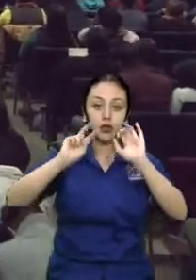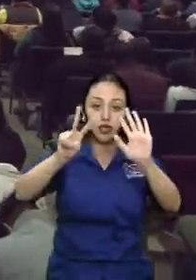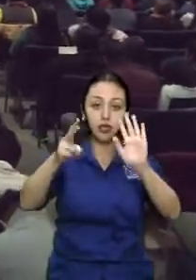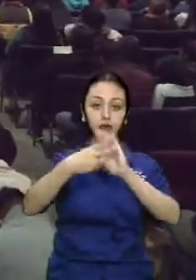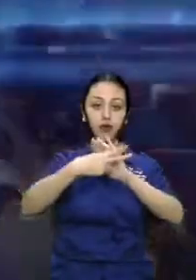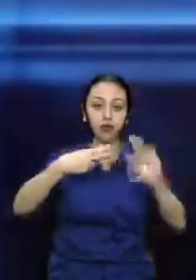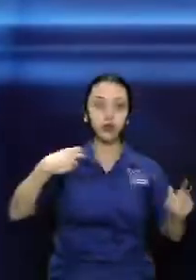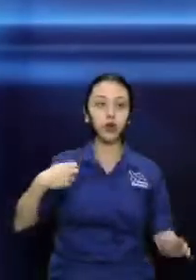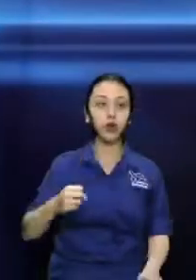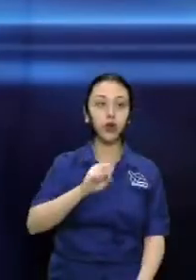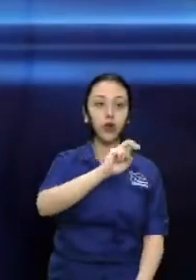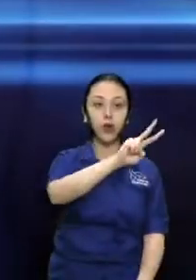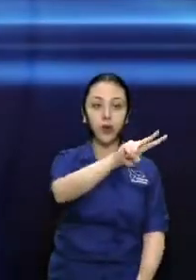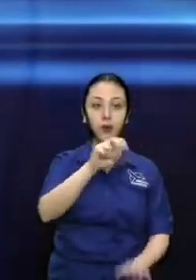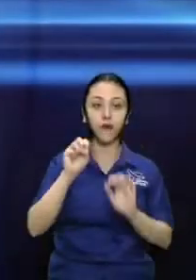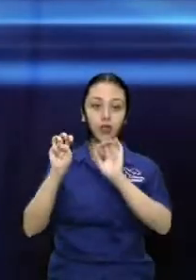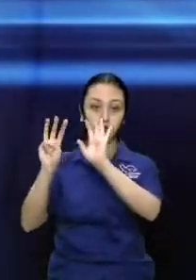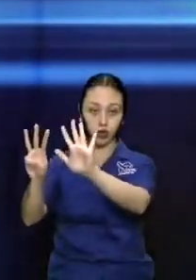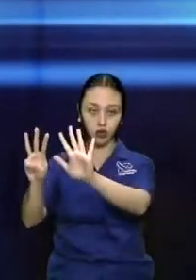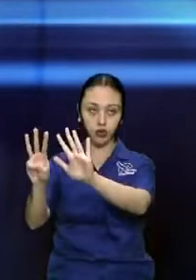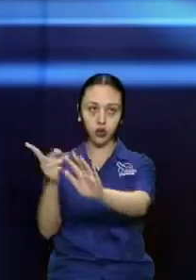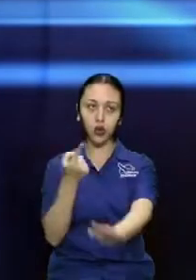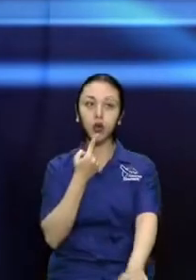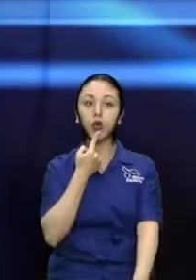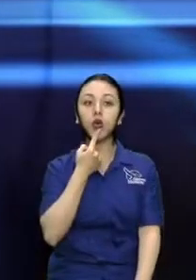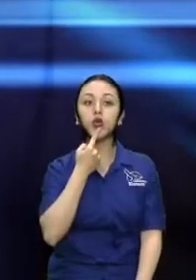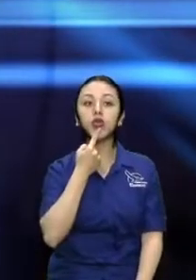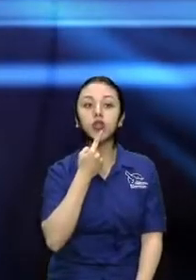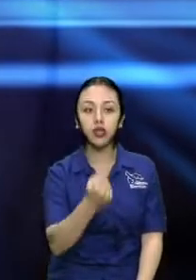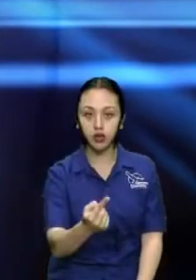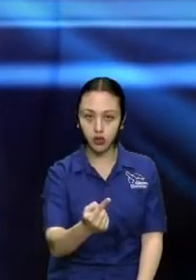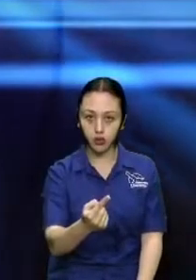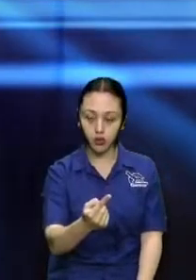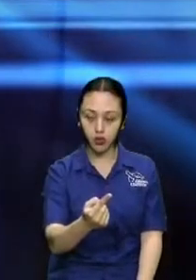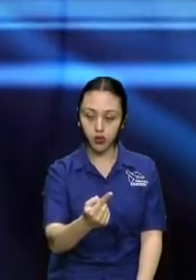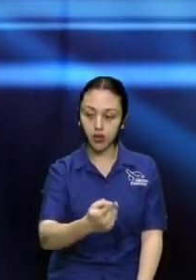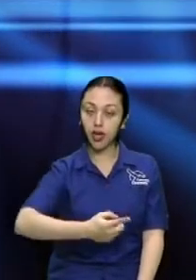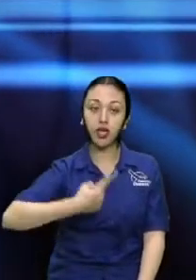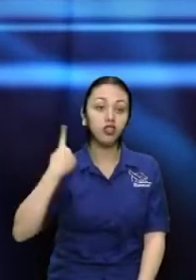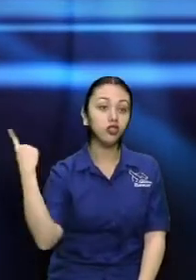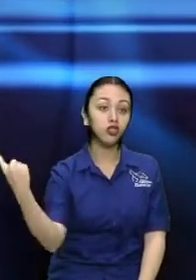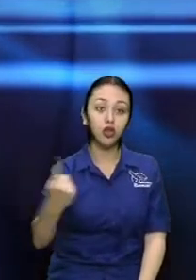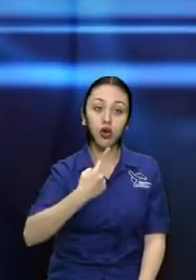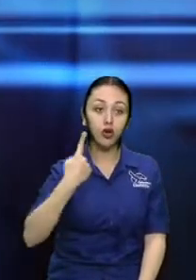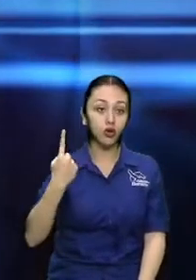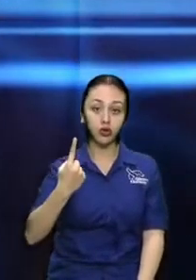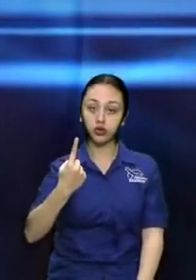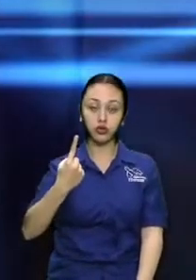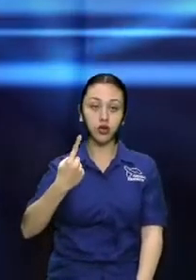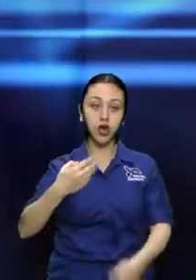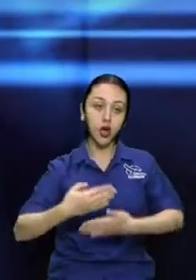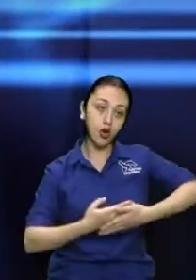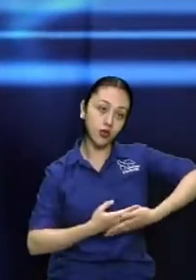entre los nacidos de mujeres, no hay mayor profeta que Juan el Bautista.